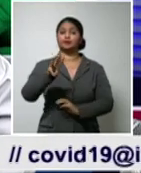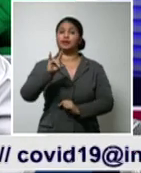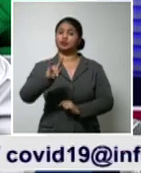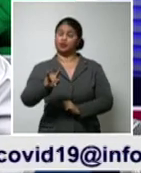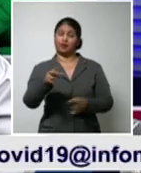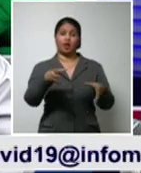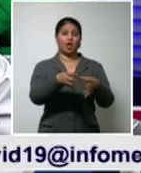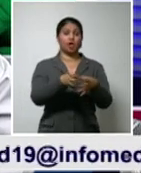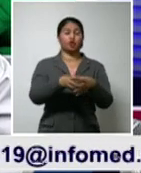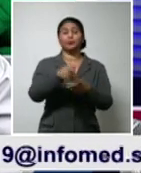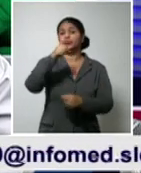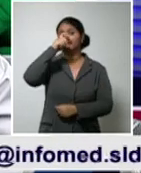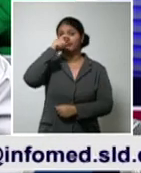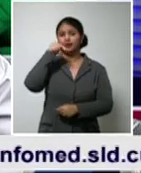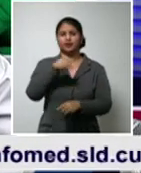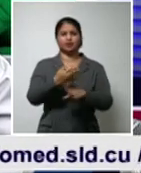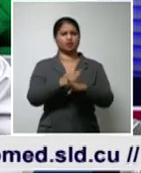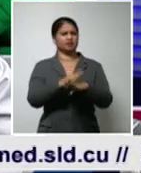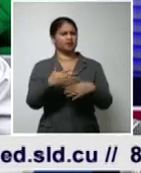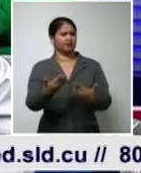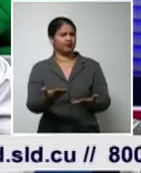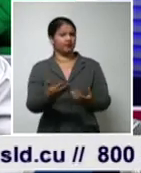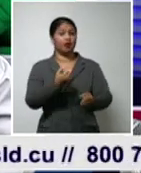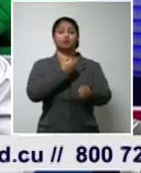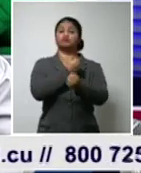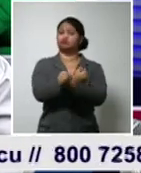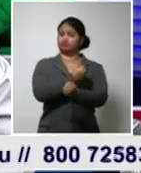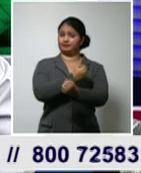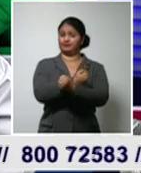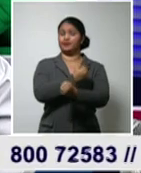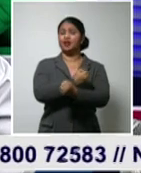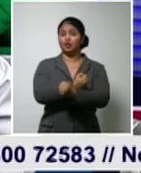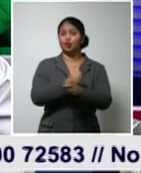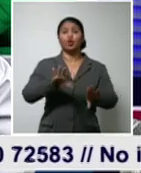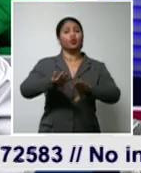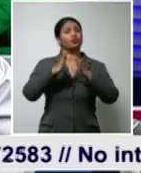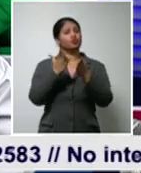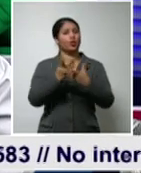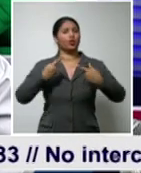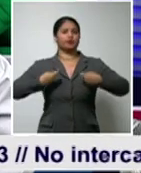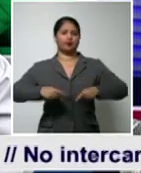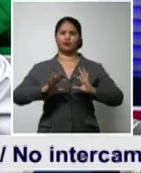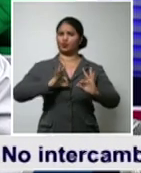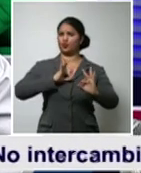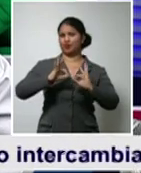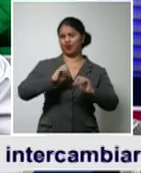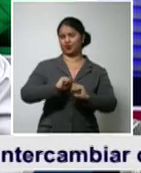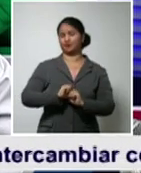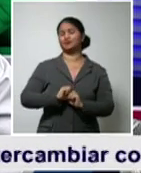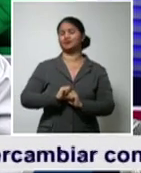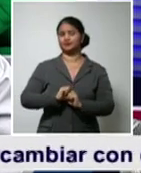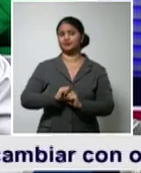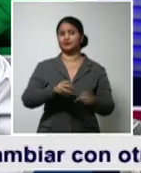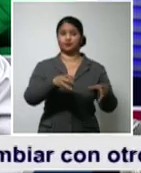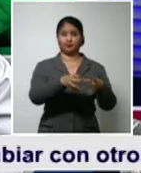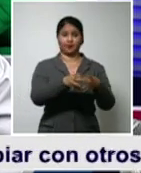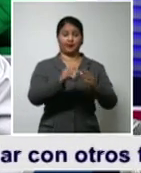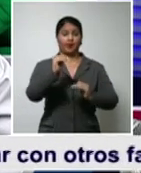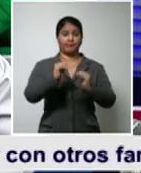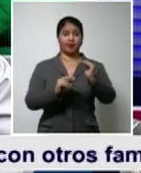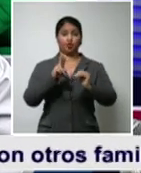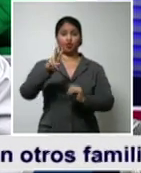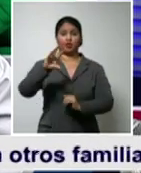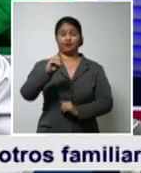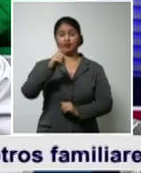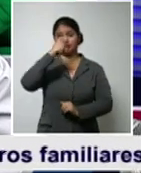dicen realmente el riesgo que tenemos con este comportamiento. Menores de 20 años, nuevamente